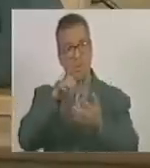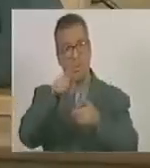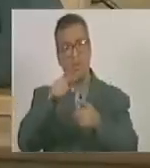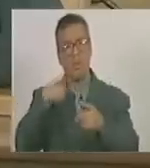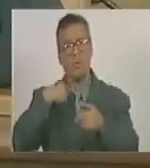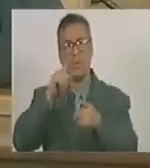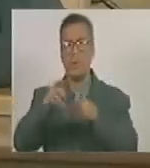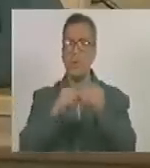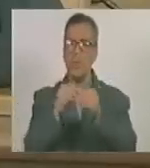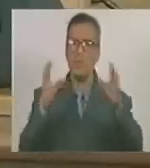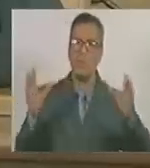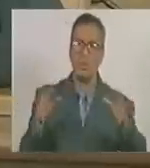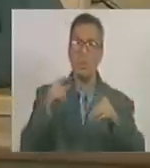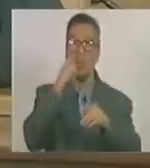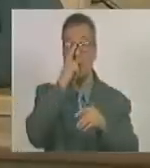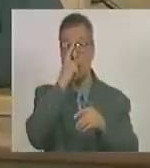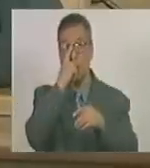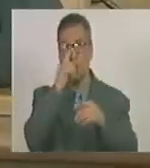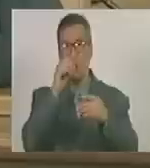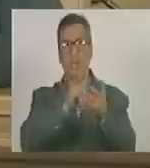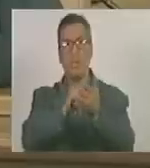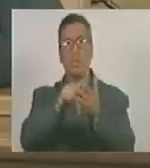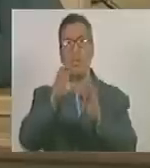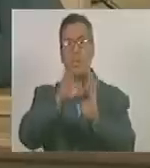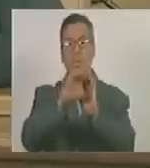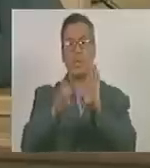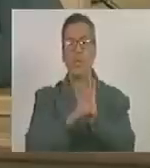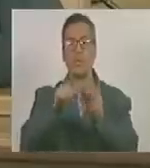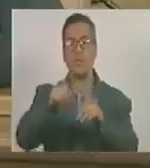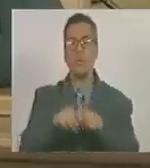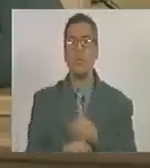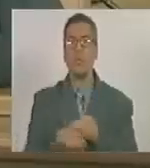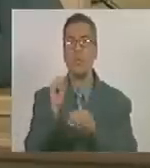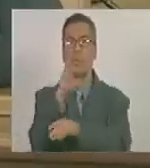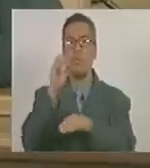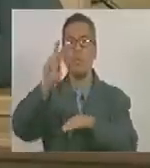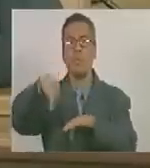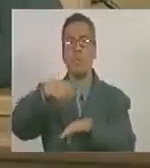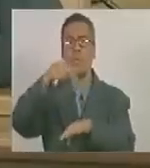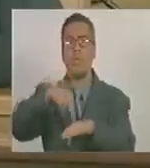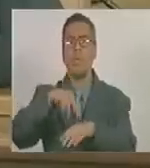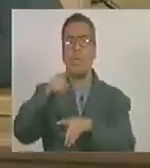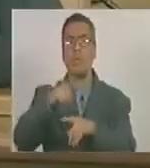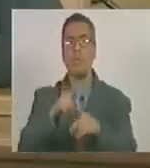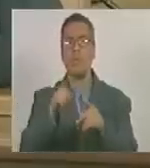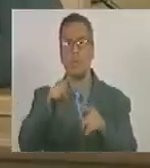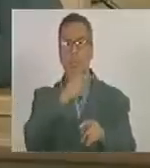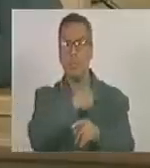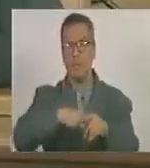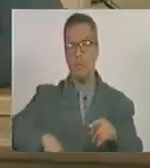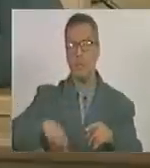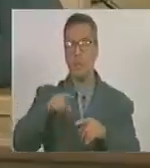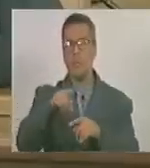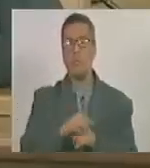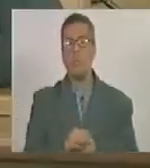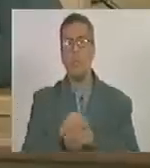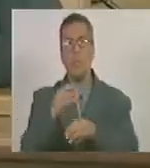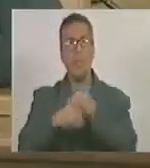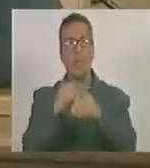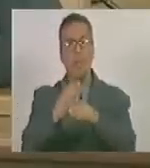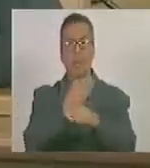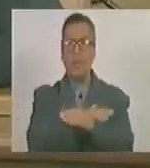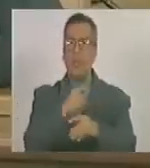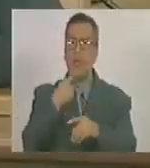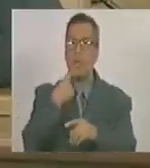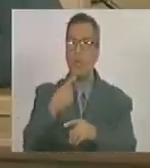estar resuelta como tal lo prevé nuestra Constitución por la Asamblea Nacional que usted preside. En función de lo